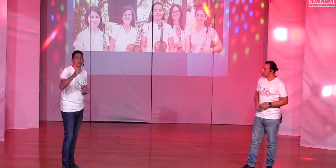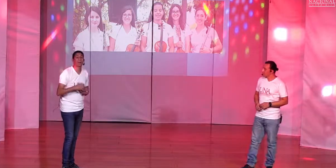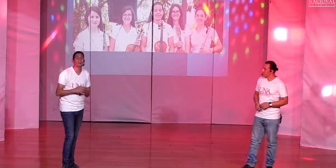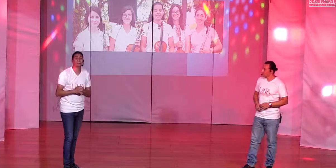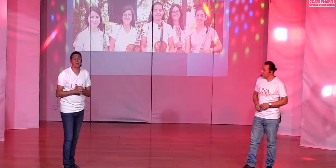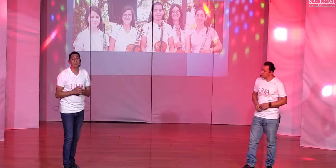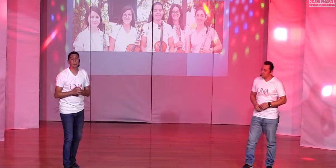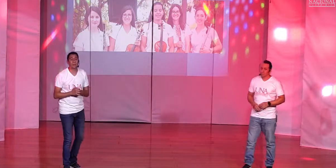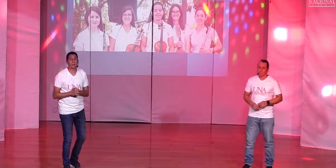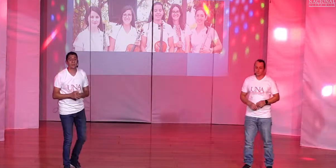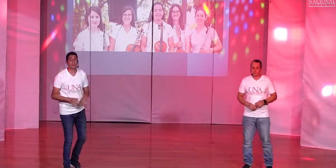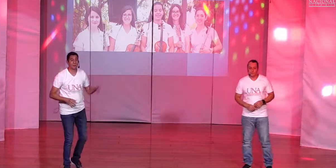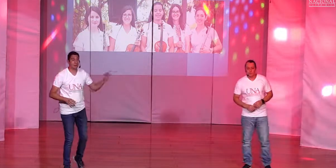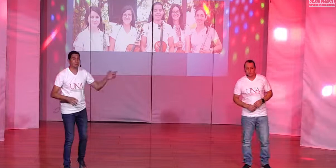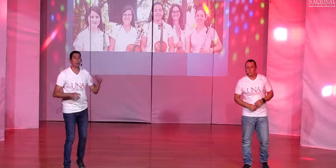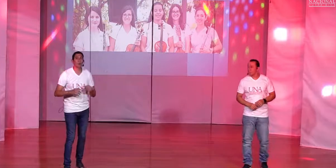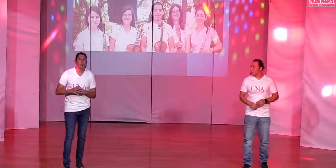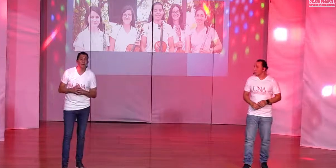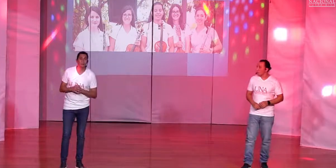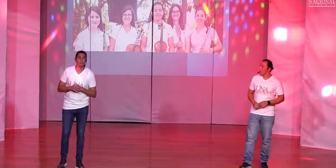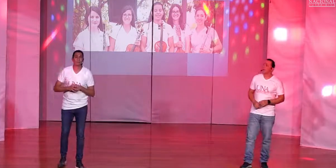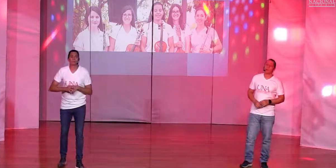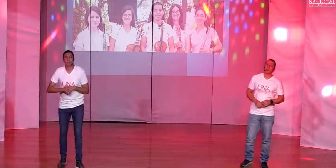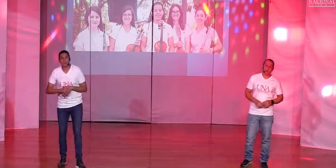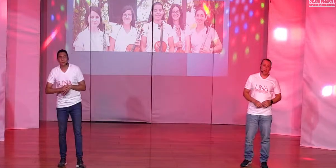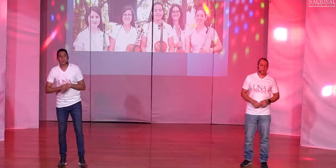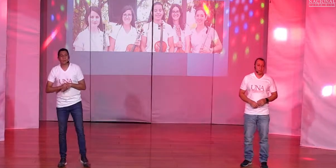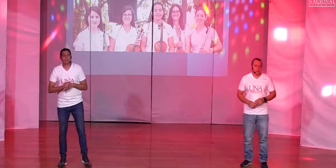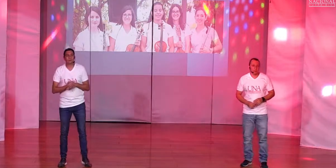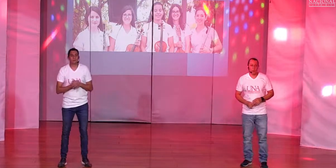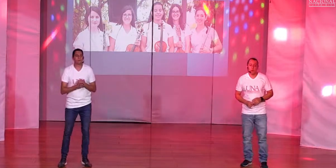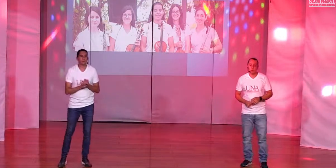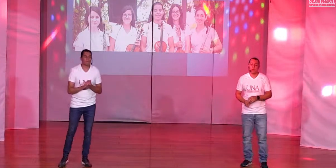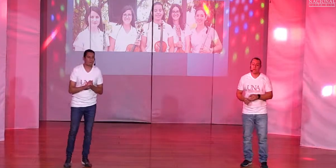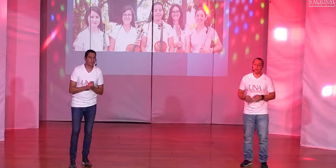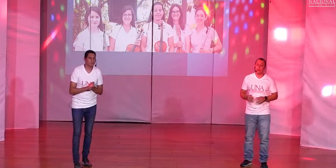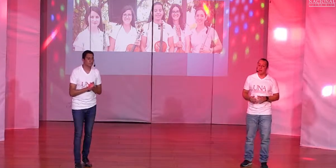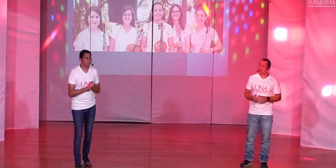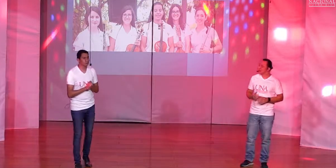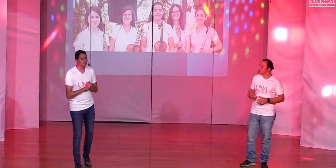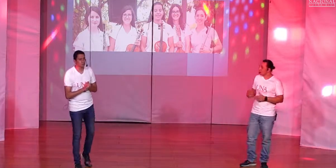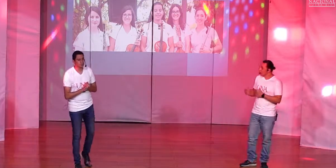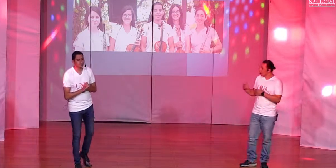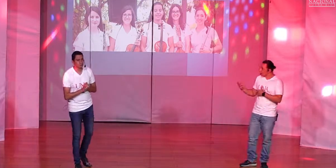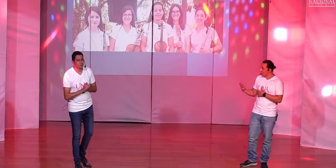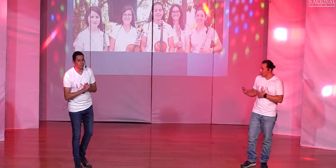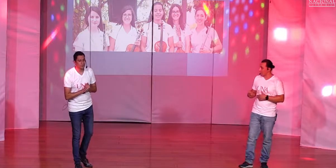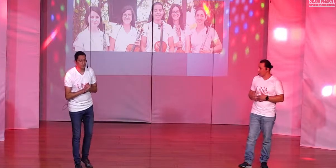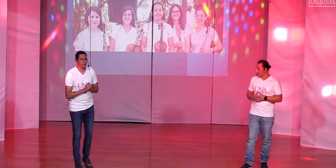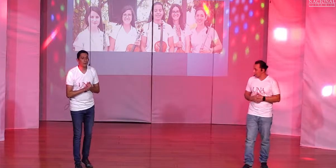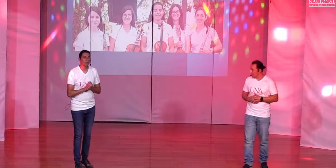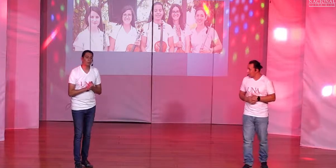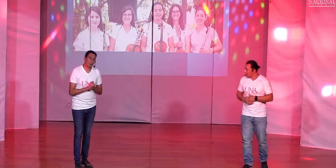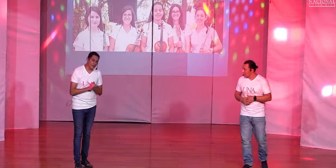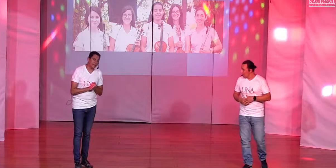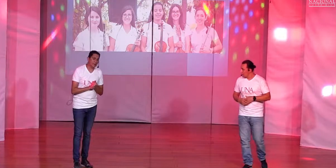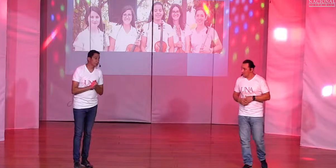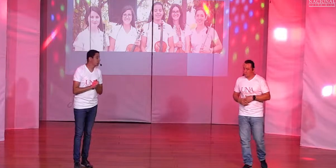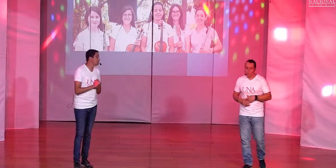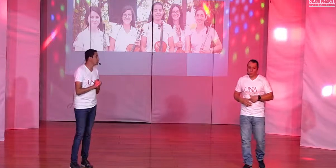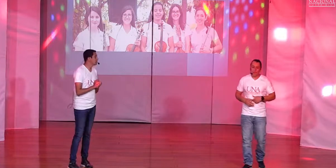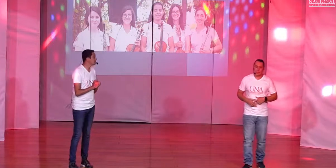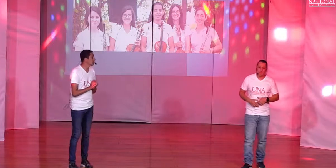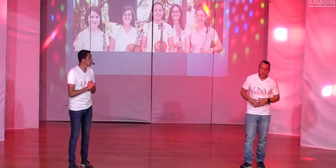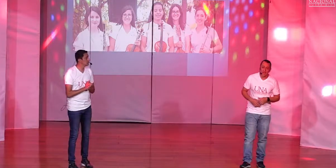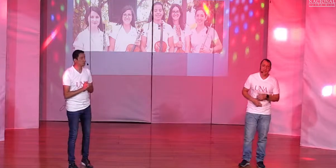ustedes como estudiantes pueden participar. ¿Cómo cuáles, Marito? Bueno, tenemos varias campañas. Por ejemplo, la campaña de recolección de tapas plásticas, ¿verdad? Buenísimo.